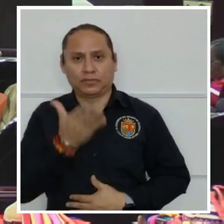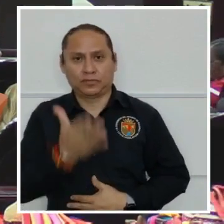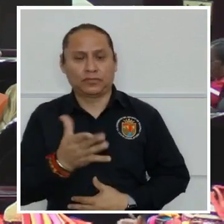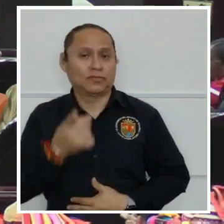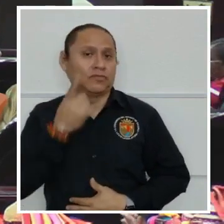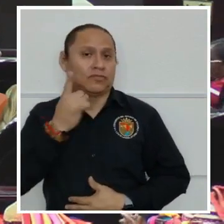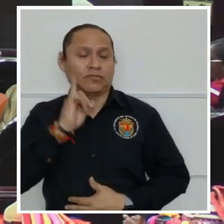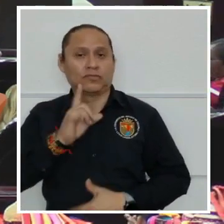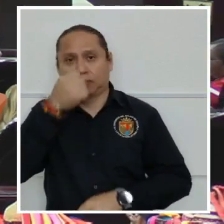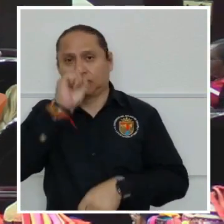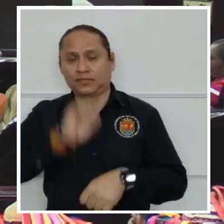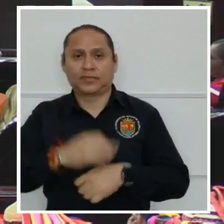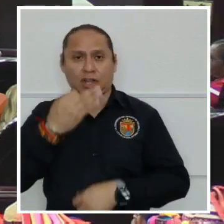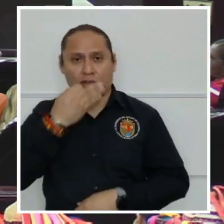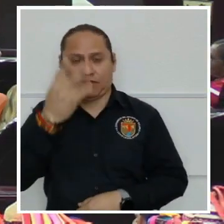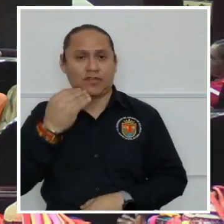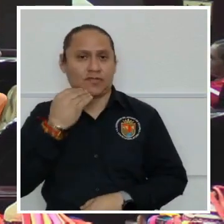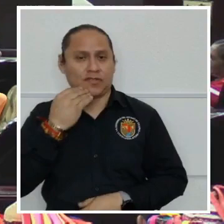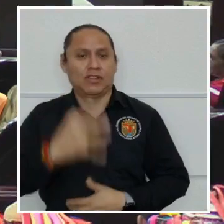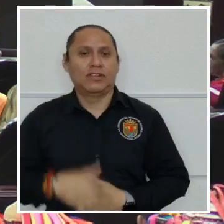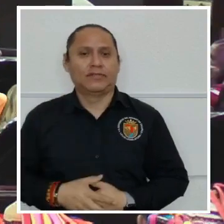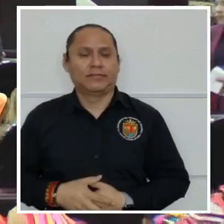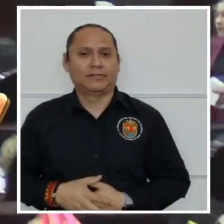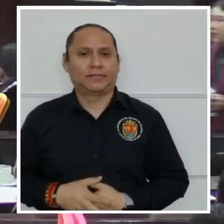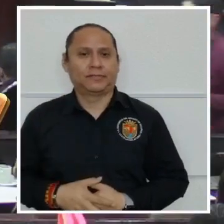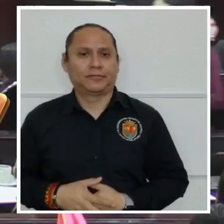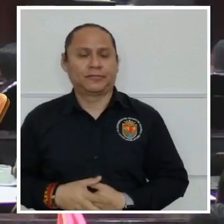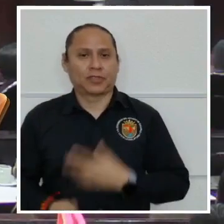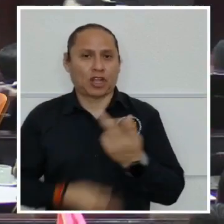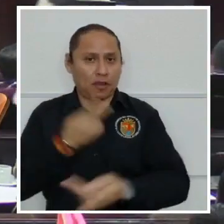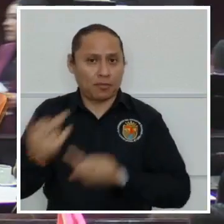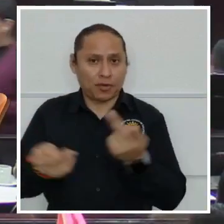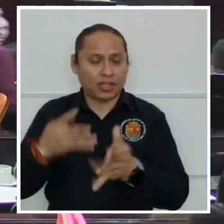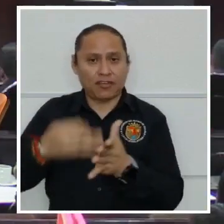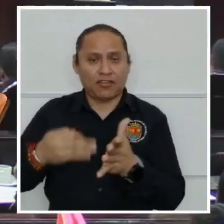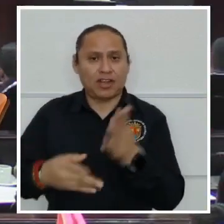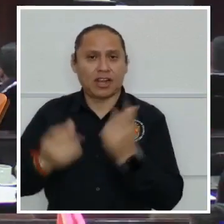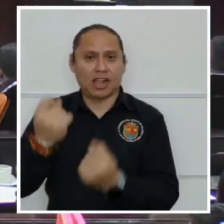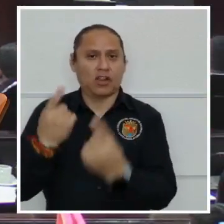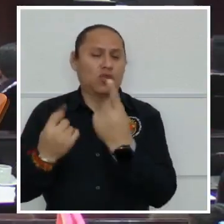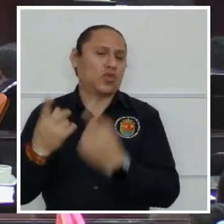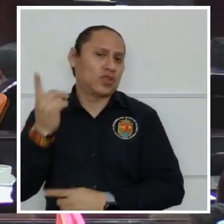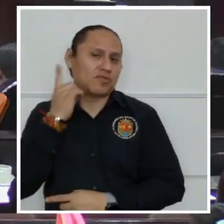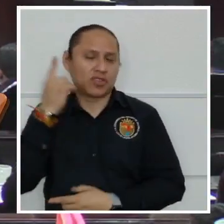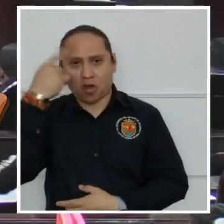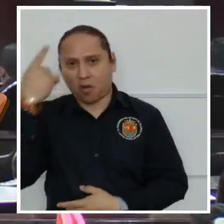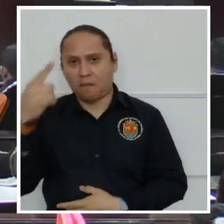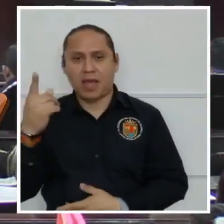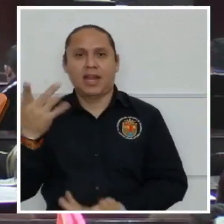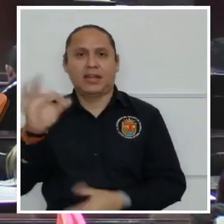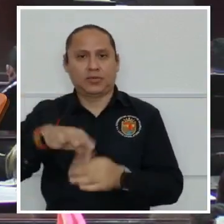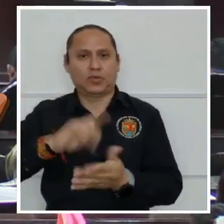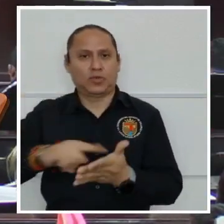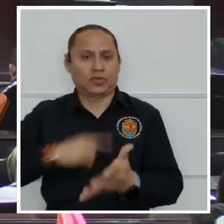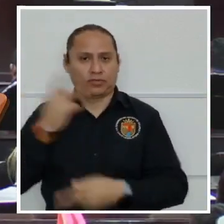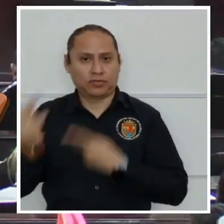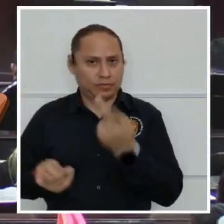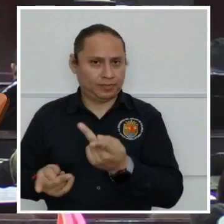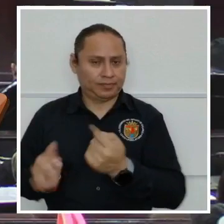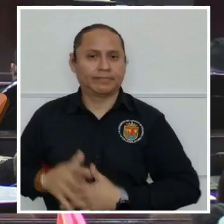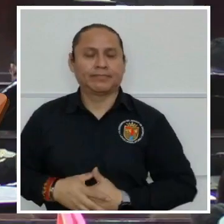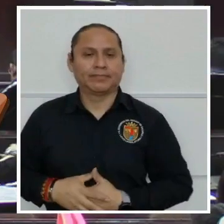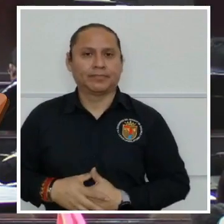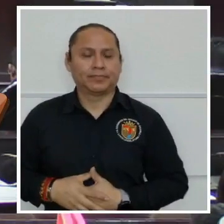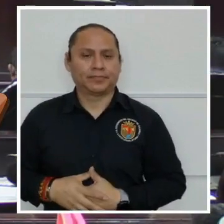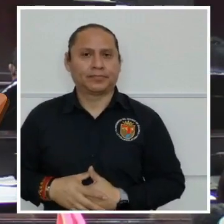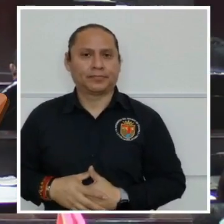Solicito a la diputada secretaria Flor de María Esponda Torres se sirva a verificar si falta algún diputado por emitir su voto. Se pregunta